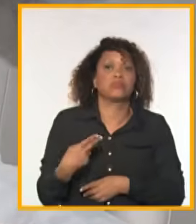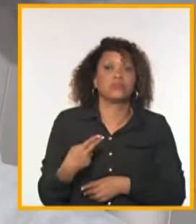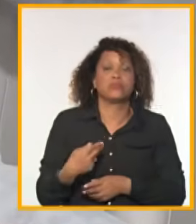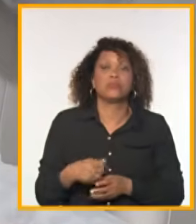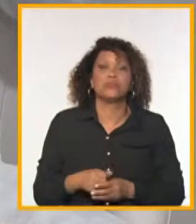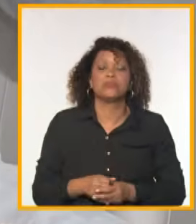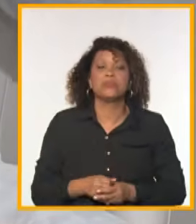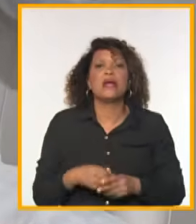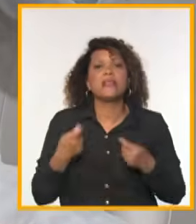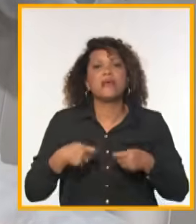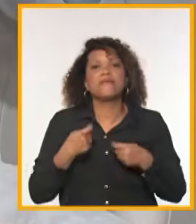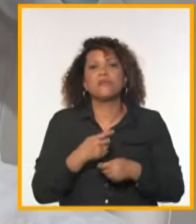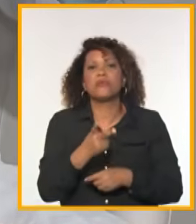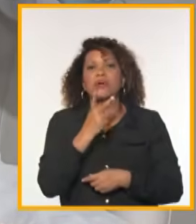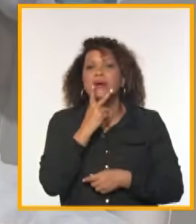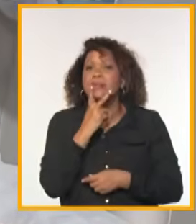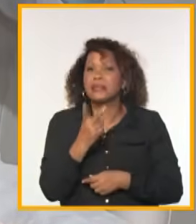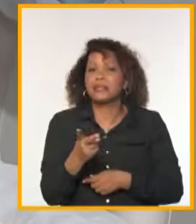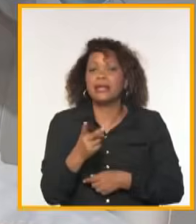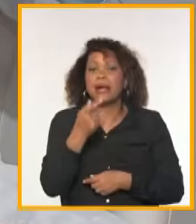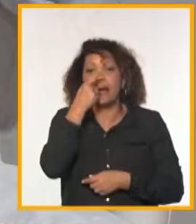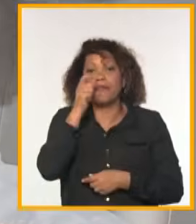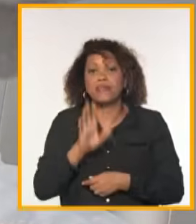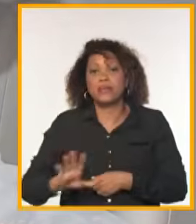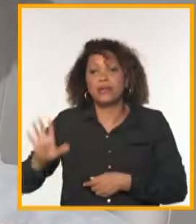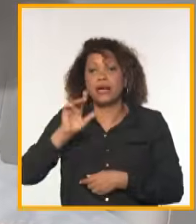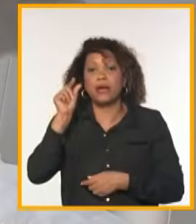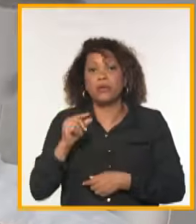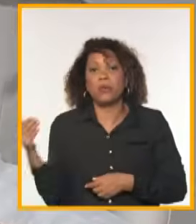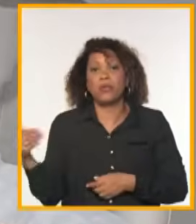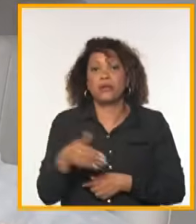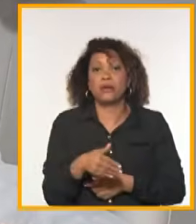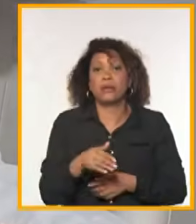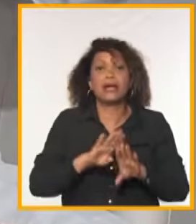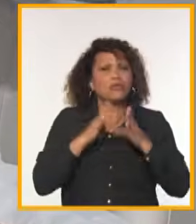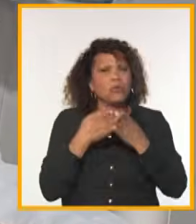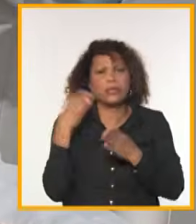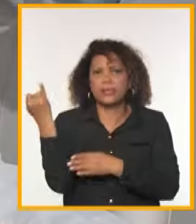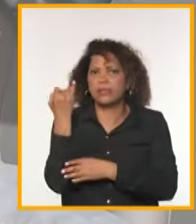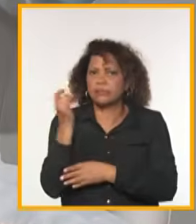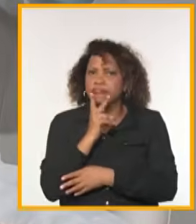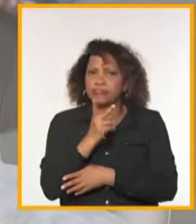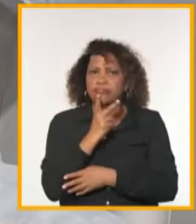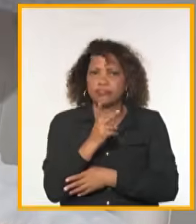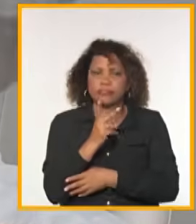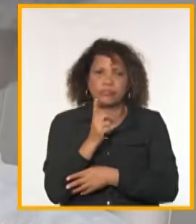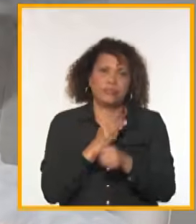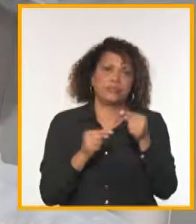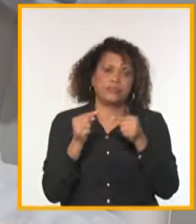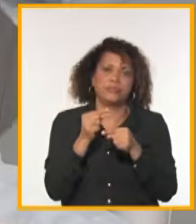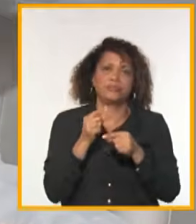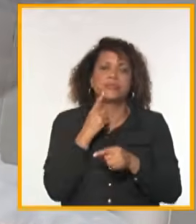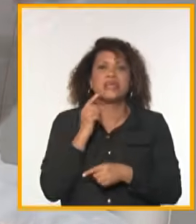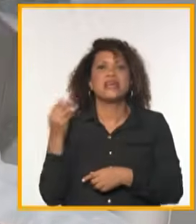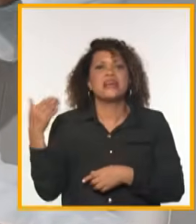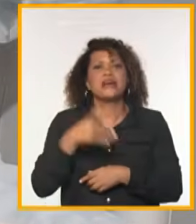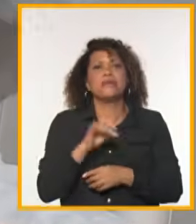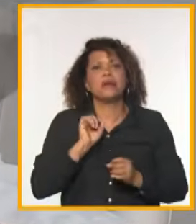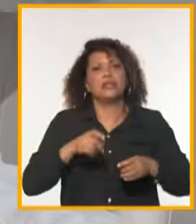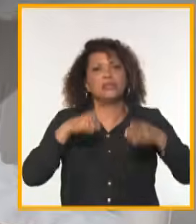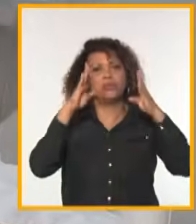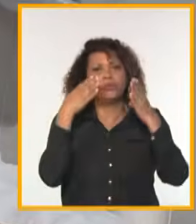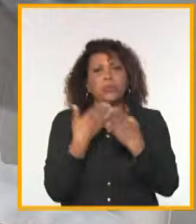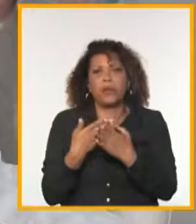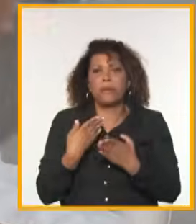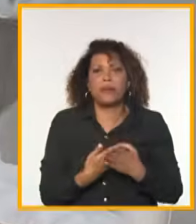teníamos que atender a todos los africanos cuando llegaban, bueno, a todos los internacionalistas, primero que nada. Iban al instituto, se hacía gota gruesa,